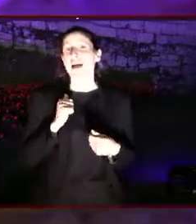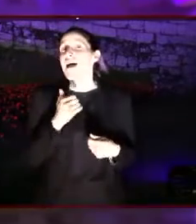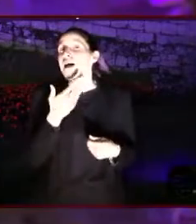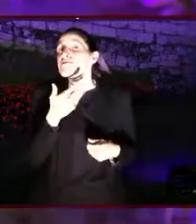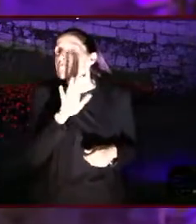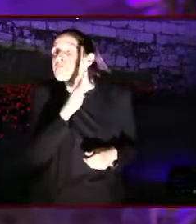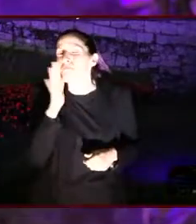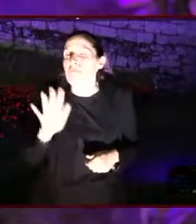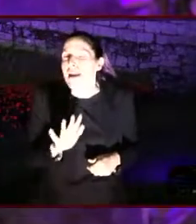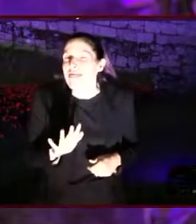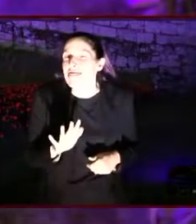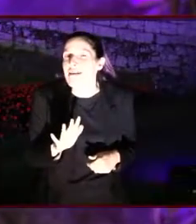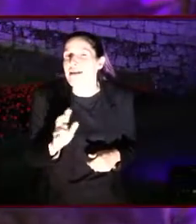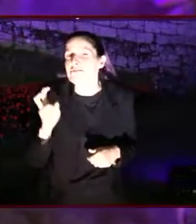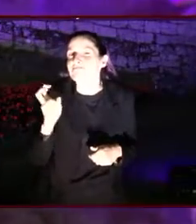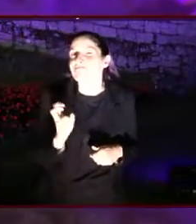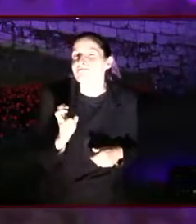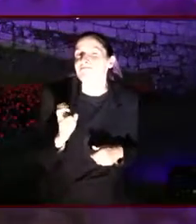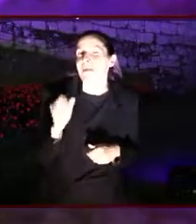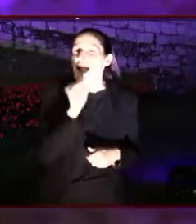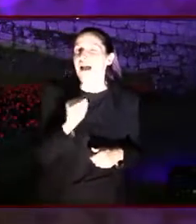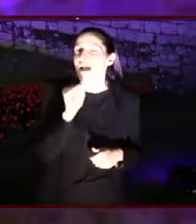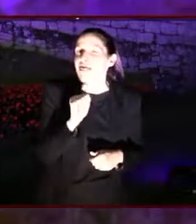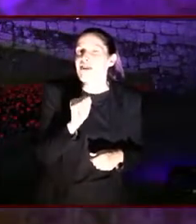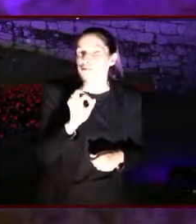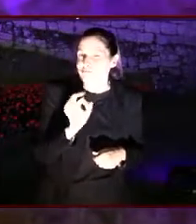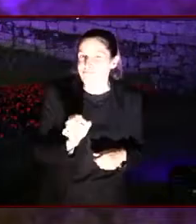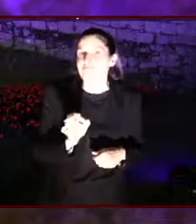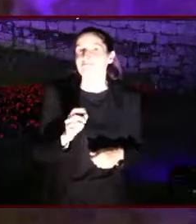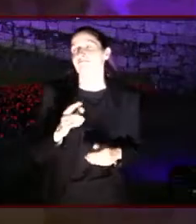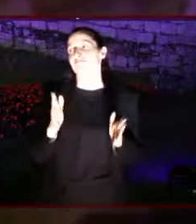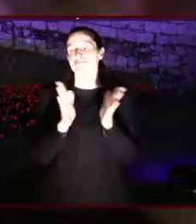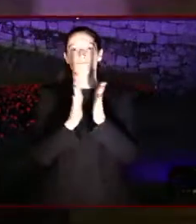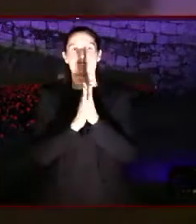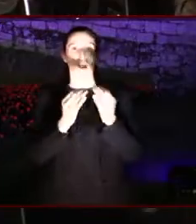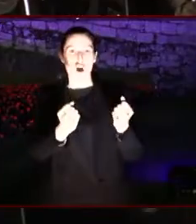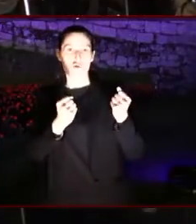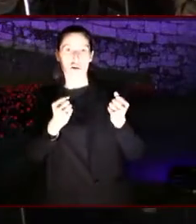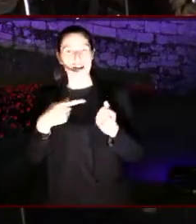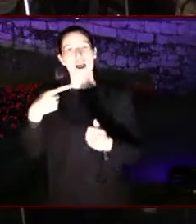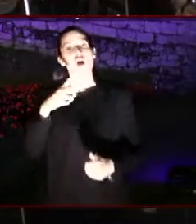escuchamos otra canción de sus pezas? Por favor, un fortísimo aplauso para Guadi.